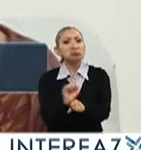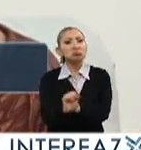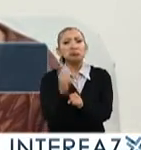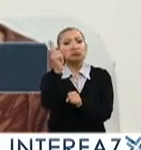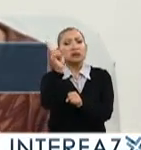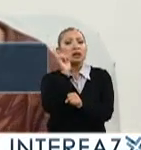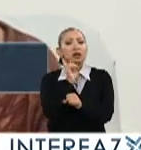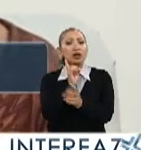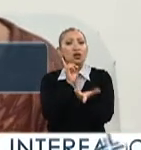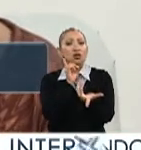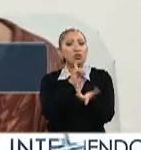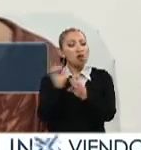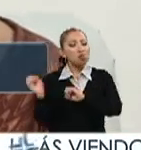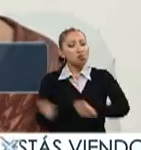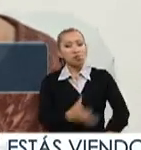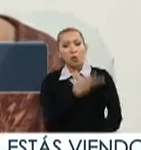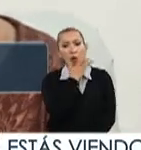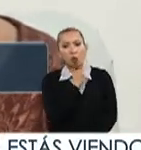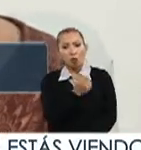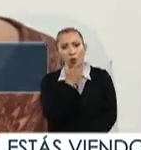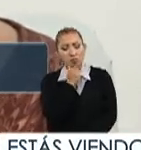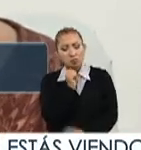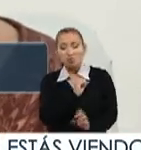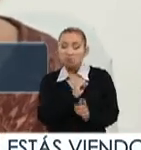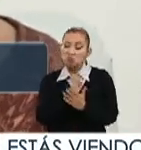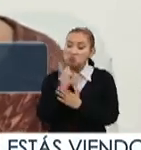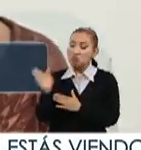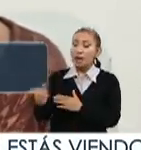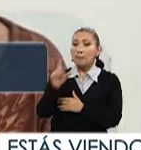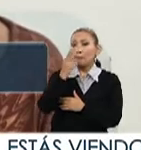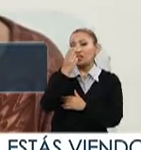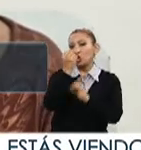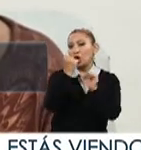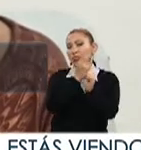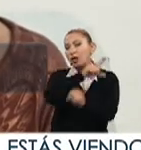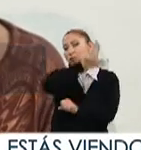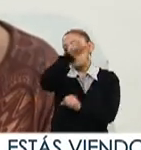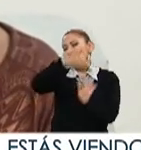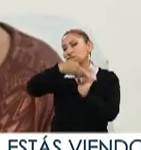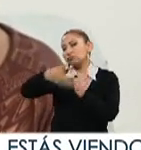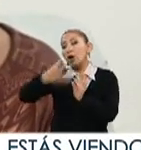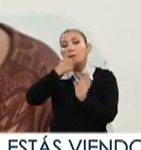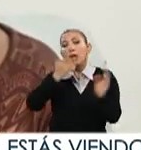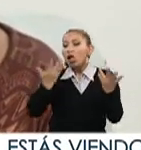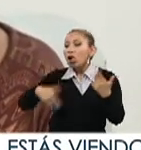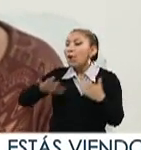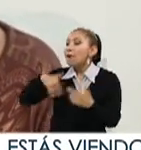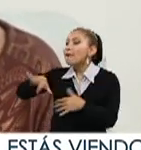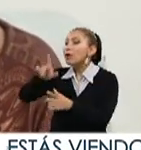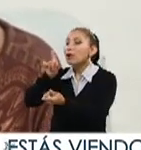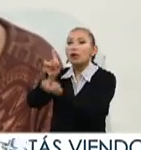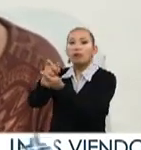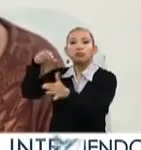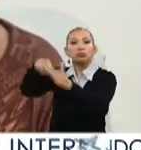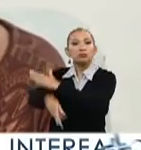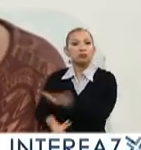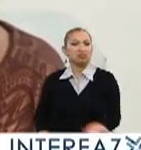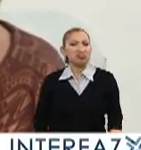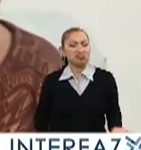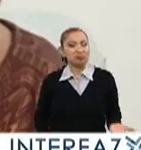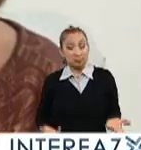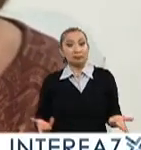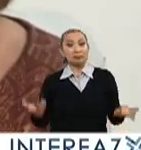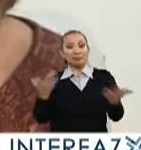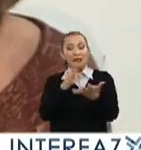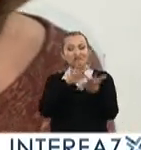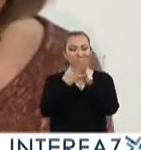una mujer que dejó a un hombre y que 25 años después el hombre la buscó y la mató. Entonces, donde